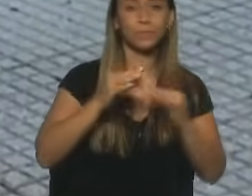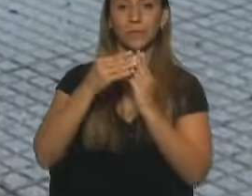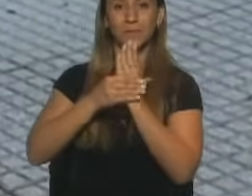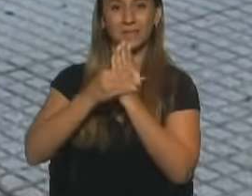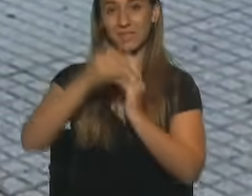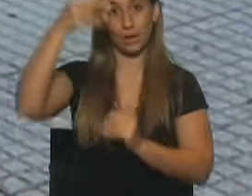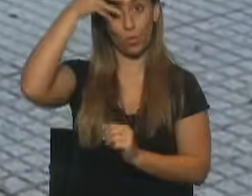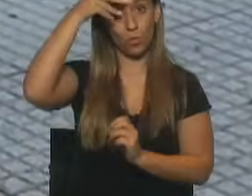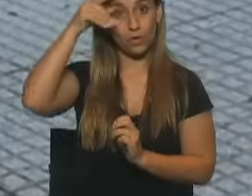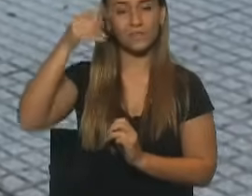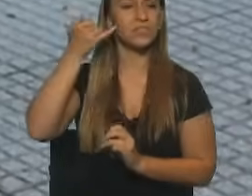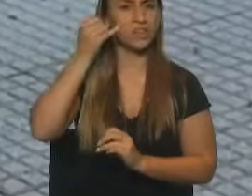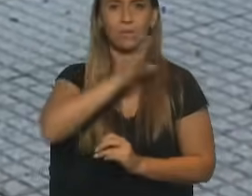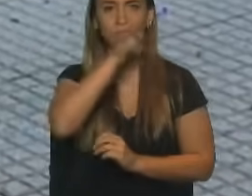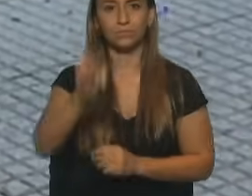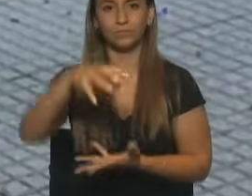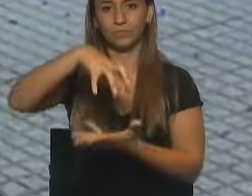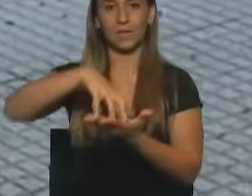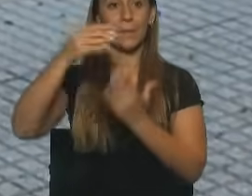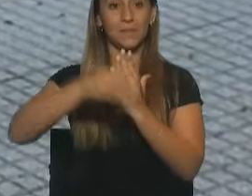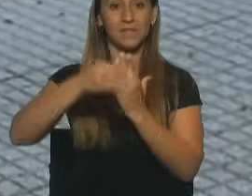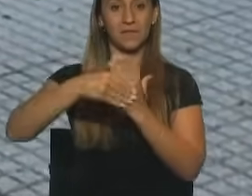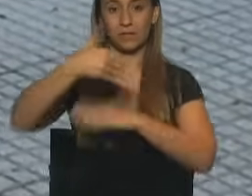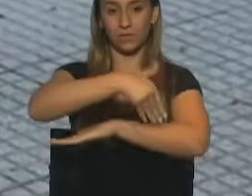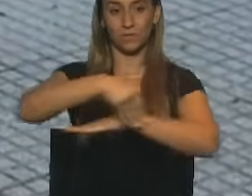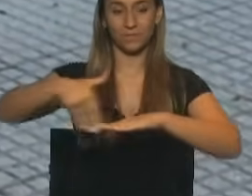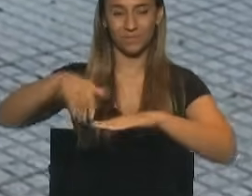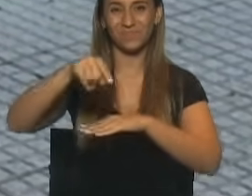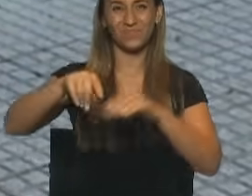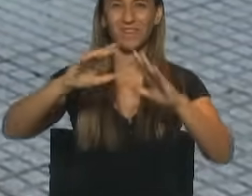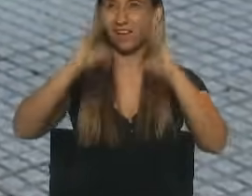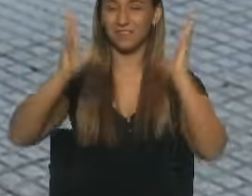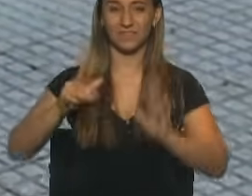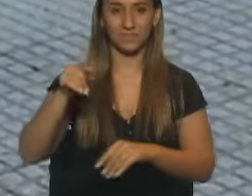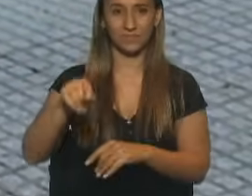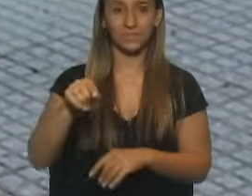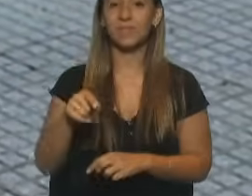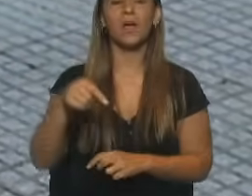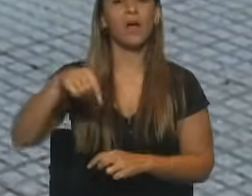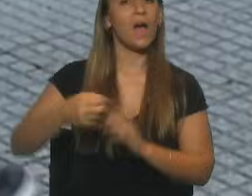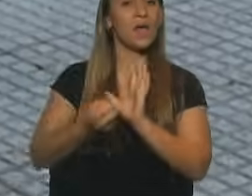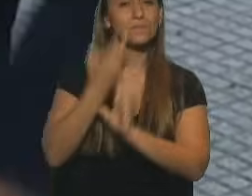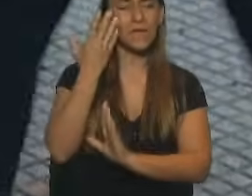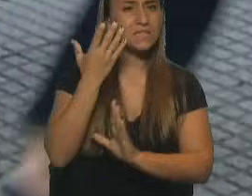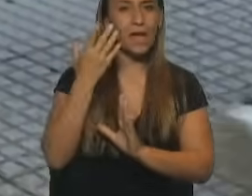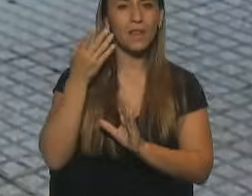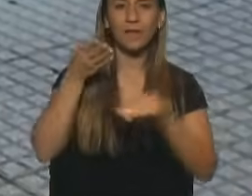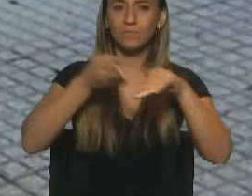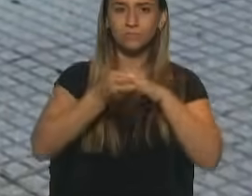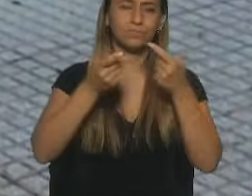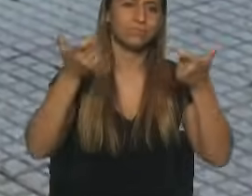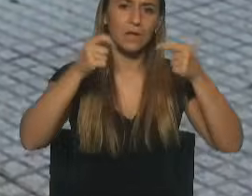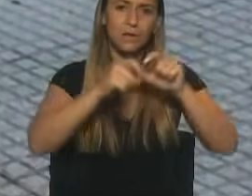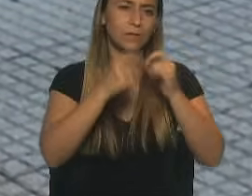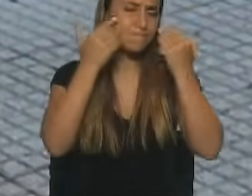Bullrich ya se instaló en el ministerio ubicado en Heliobes. Aquí durante toda la mañana estuvo abocada a la